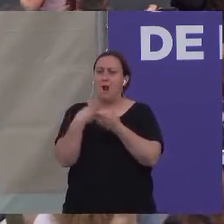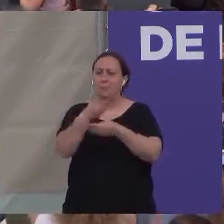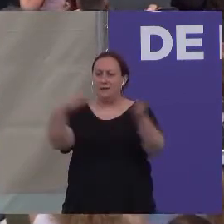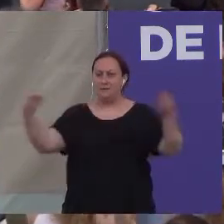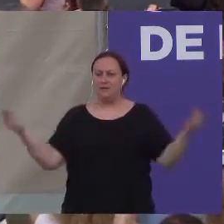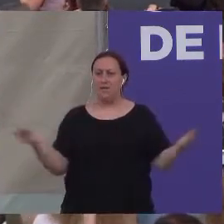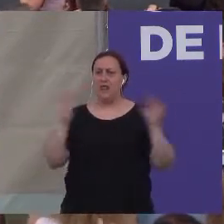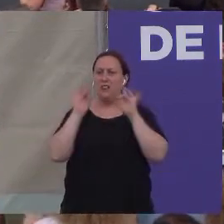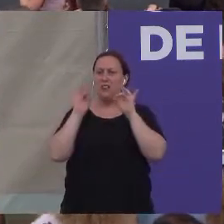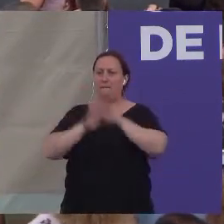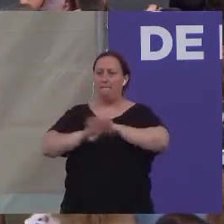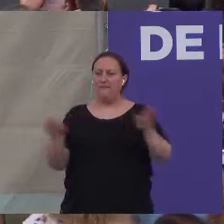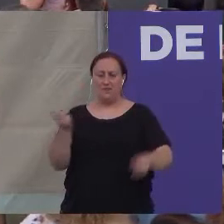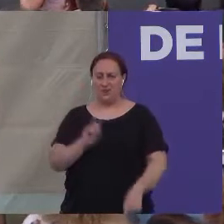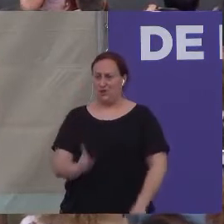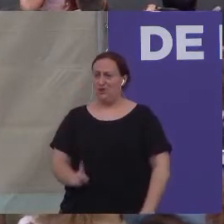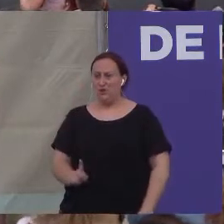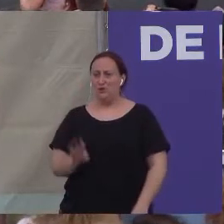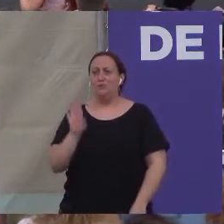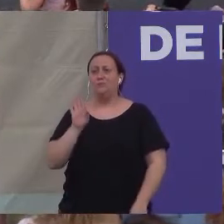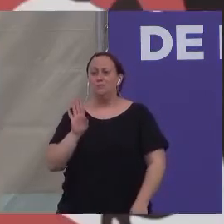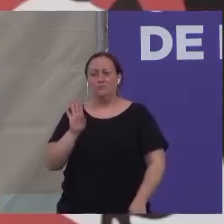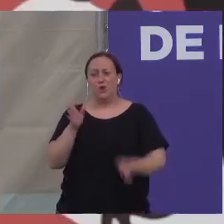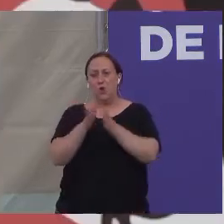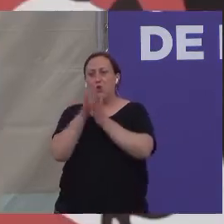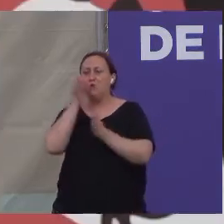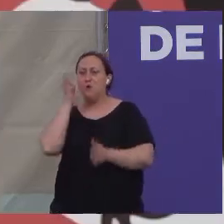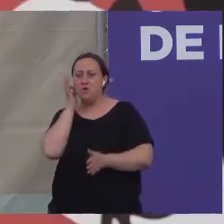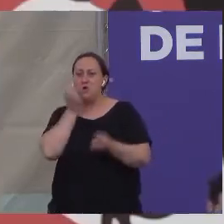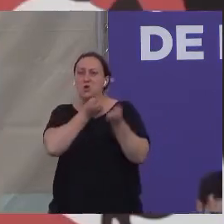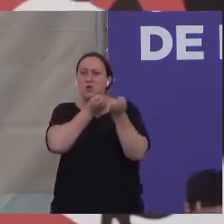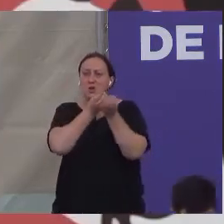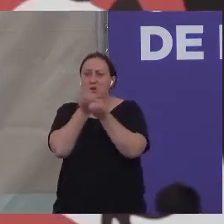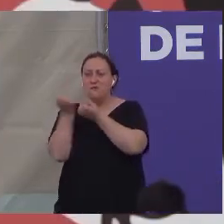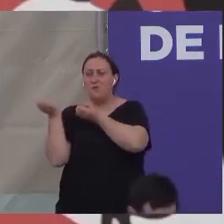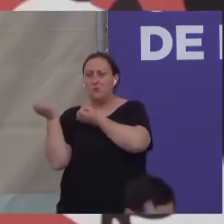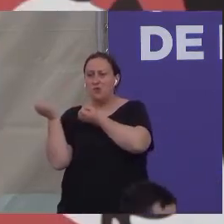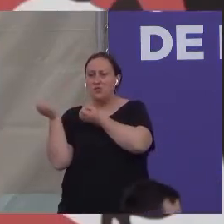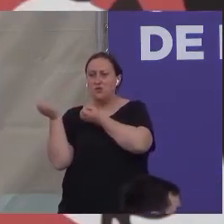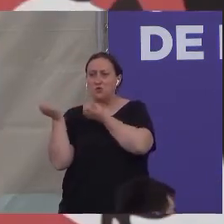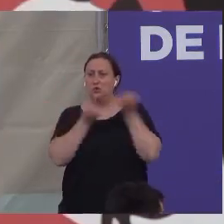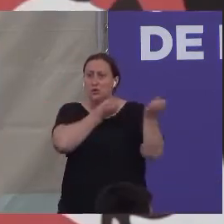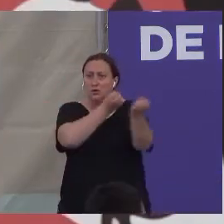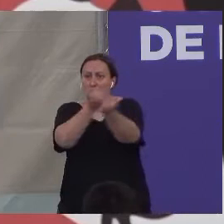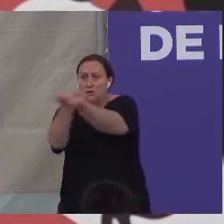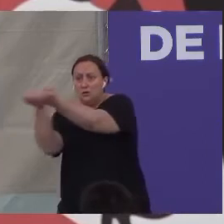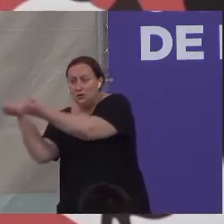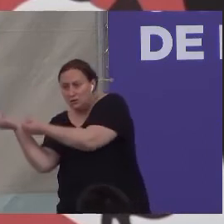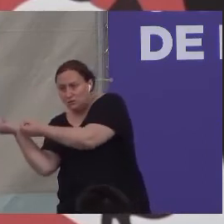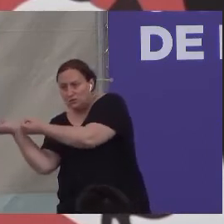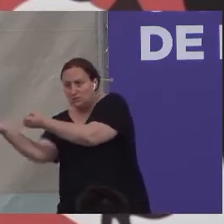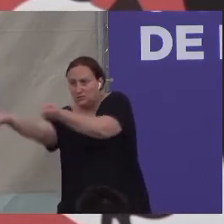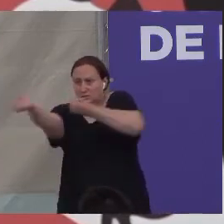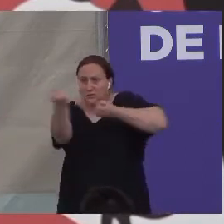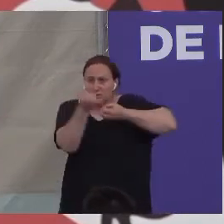formato digital. Pero compañeros y compañeras, la información no solo debe de fluir hacia afuera, sino también